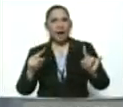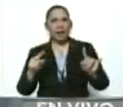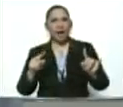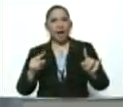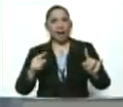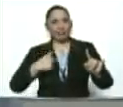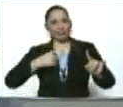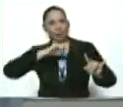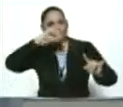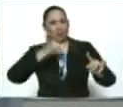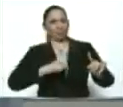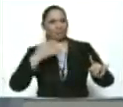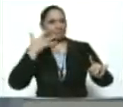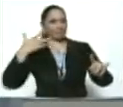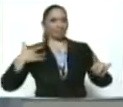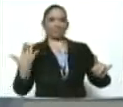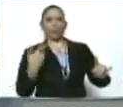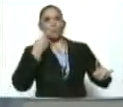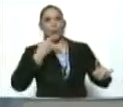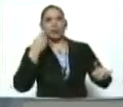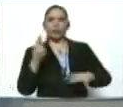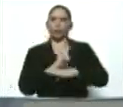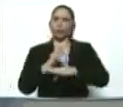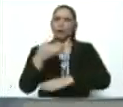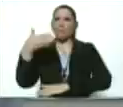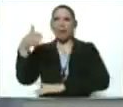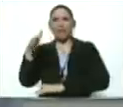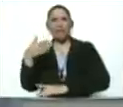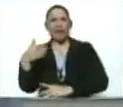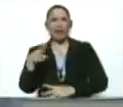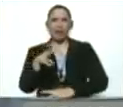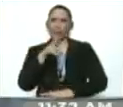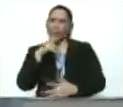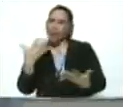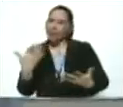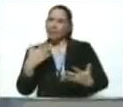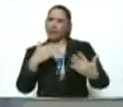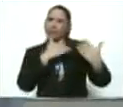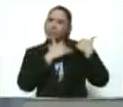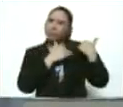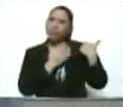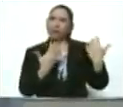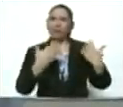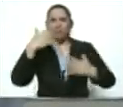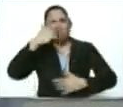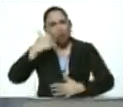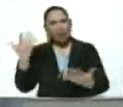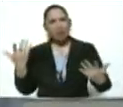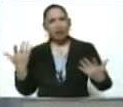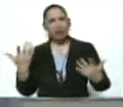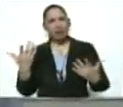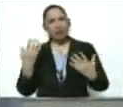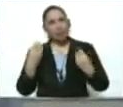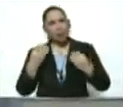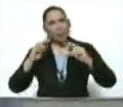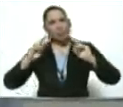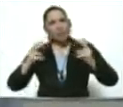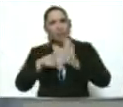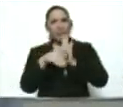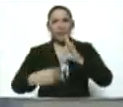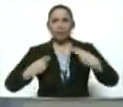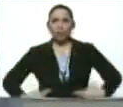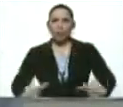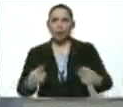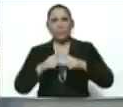política y utilizar una bandera tan mística, tan responsable, tan seria como la materia de los derechos